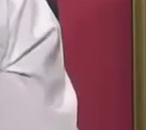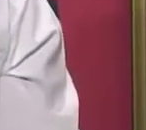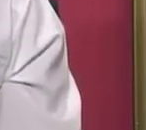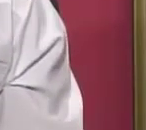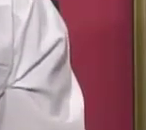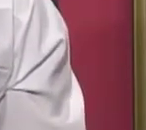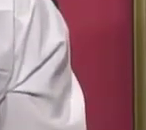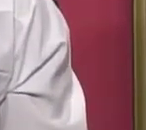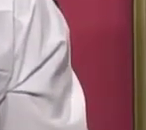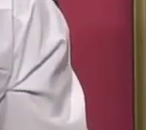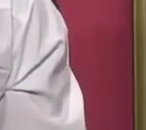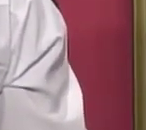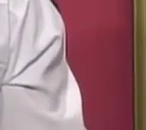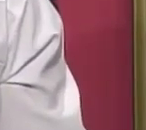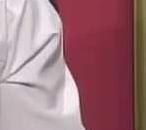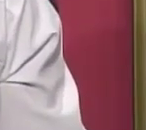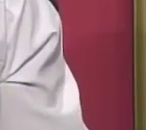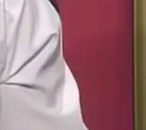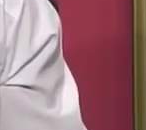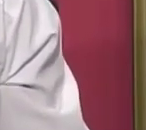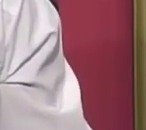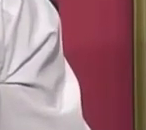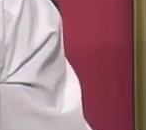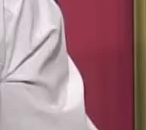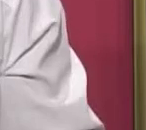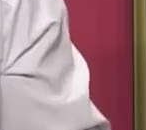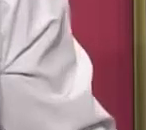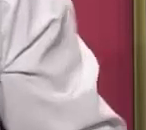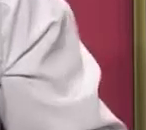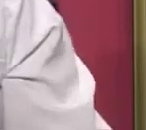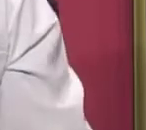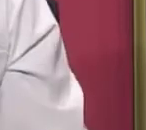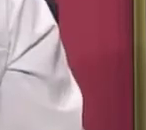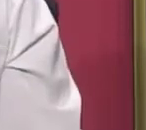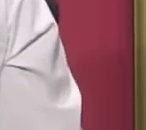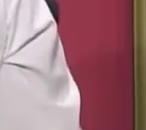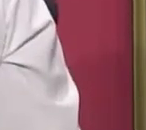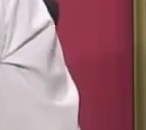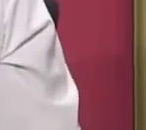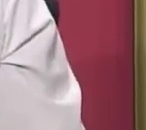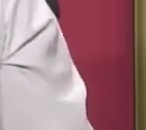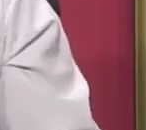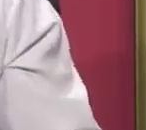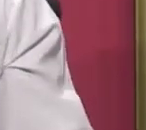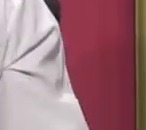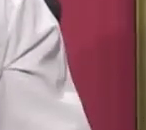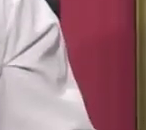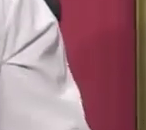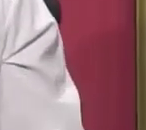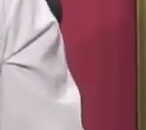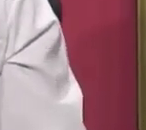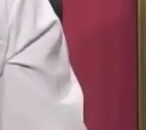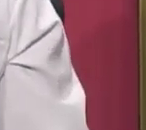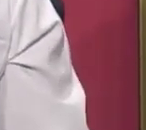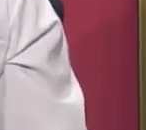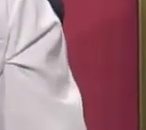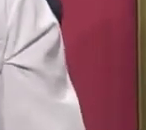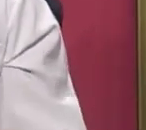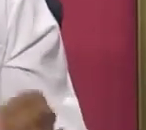Eso es maravilloso, eso es algo glorioso. Se espantó el rey viendo lo que estaba viendo